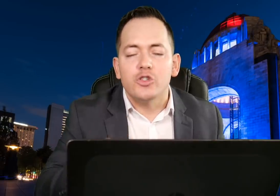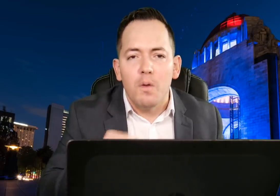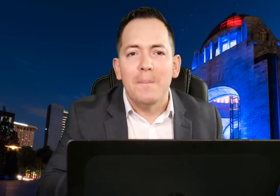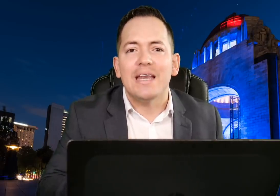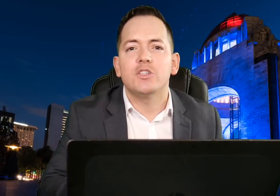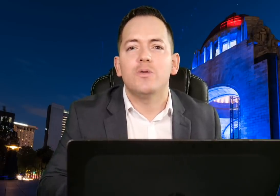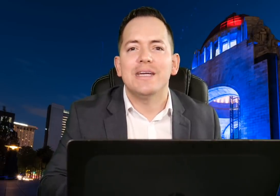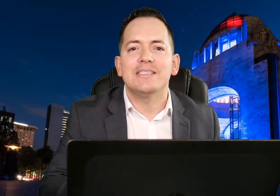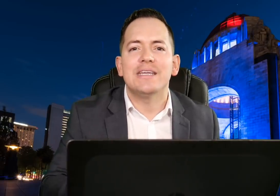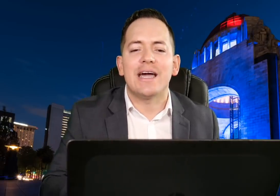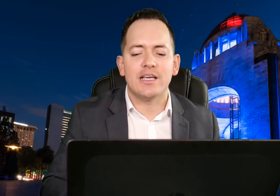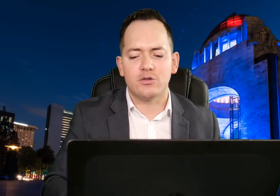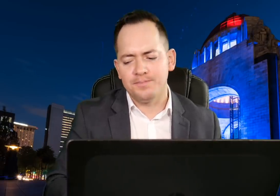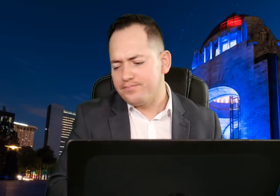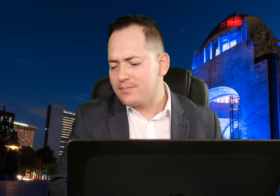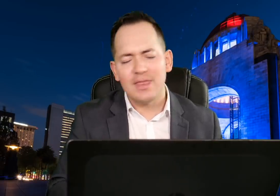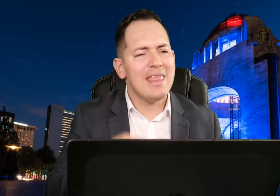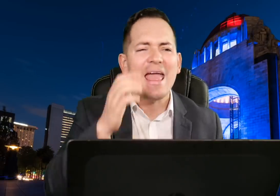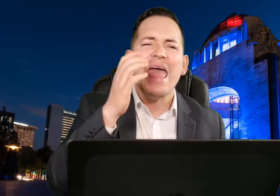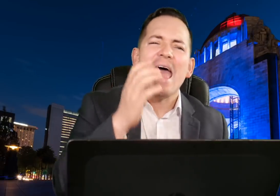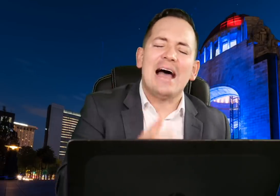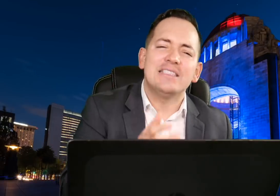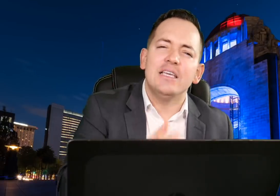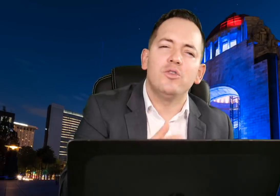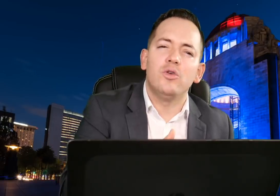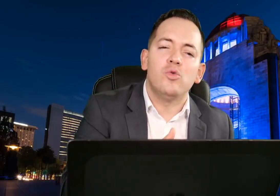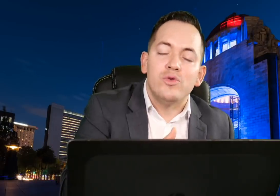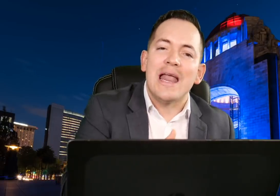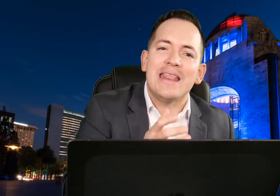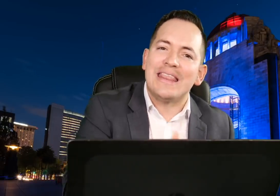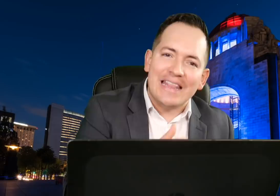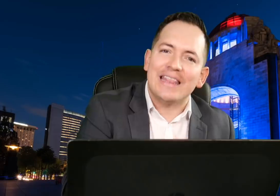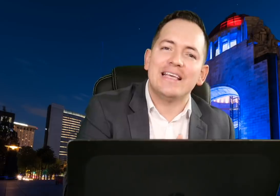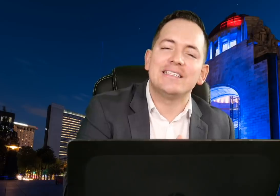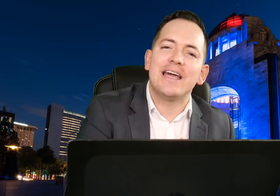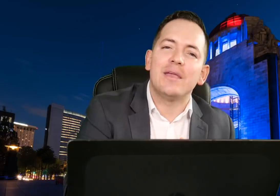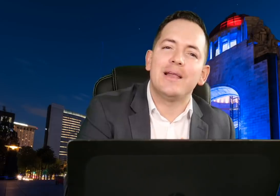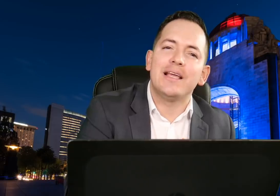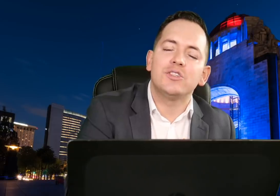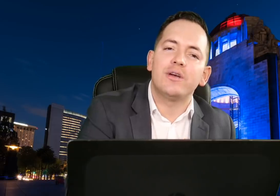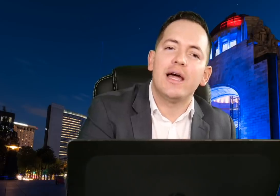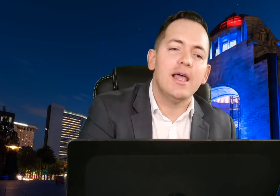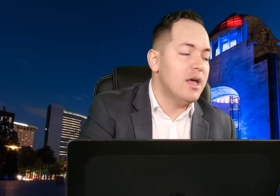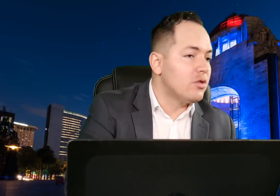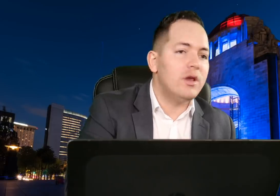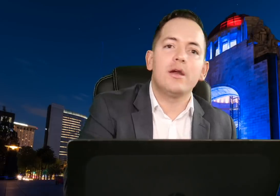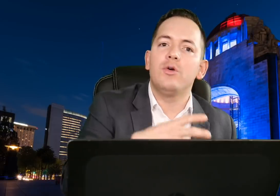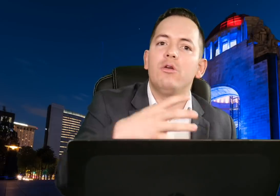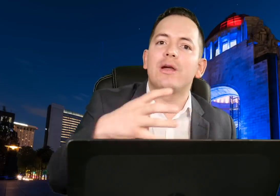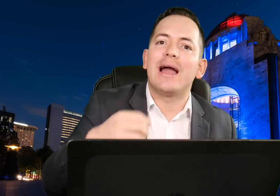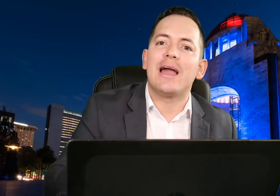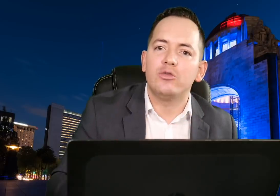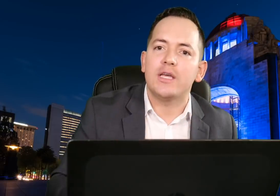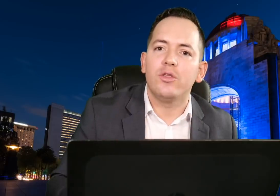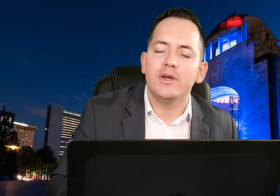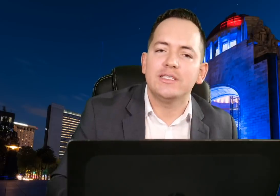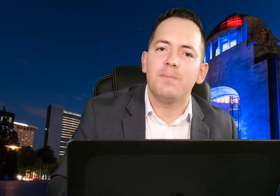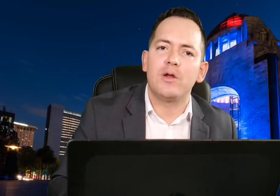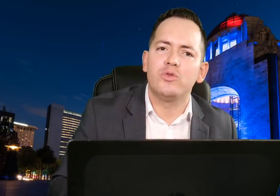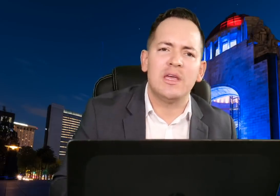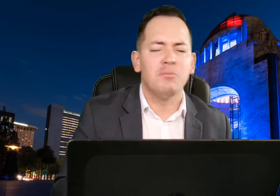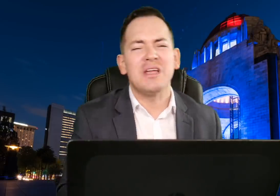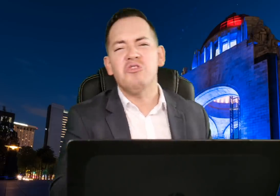comentarios qué opinan sobre este caso ha sido una tendencia a nivel nacional todo el revuelo que ha causado